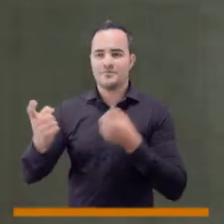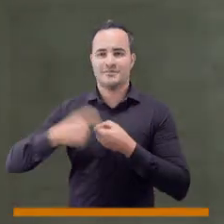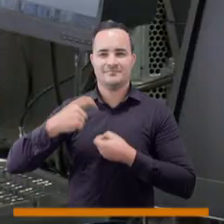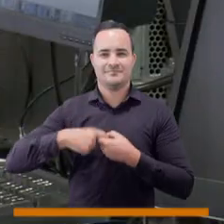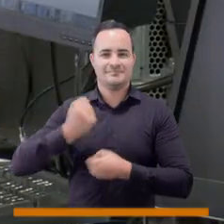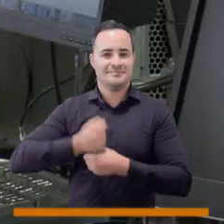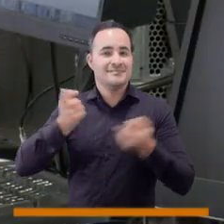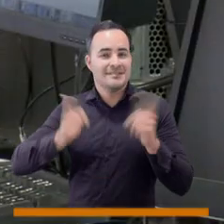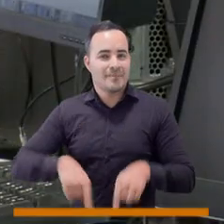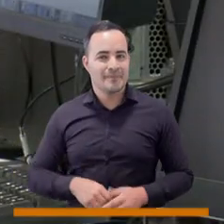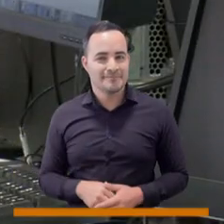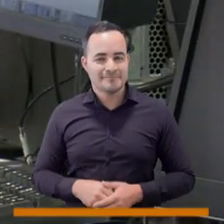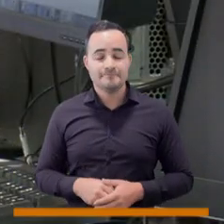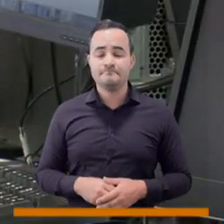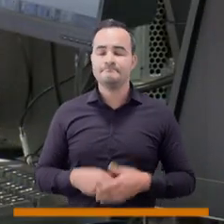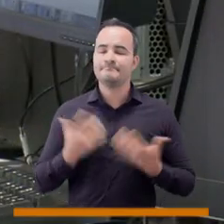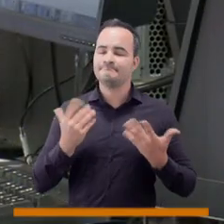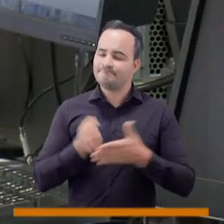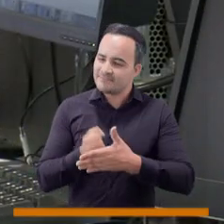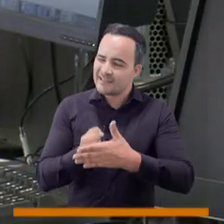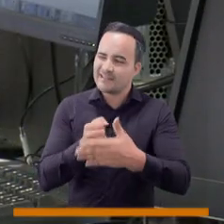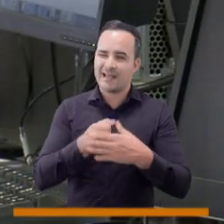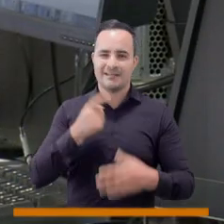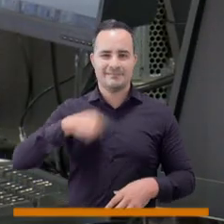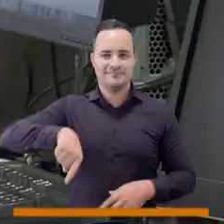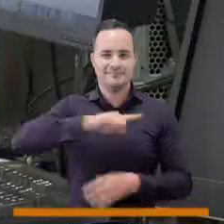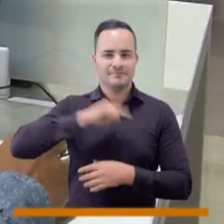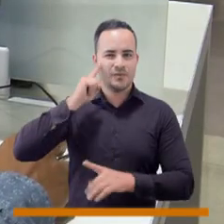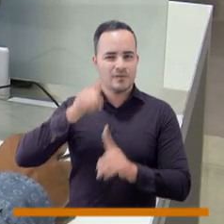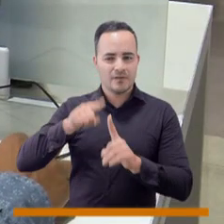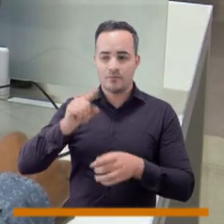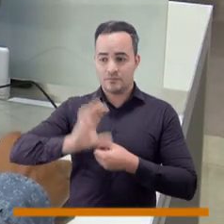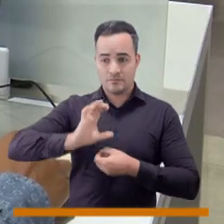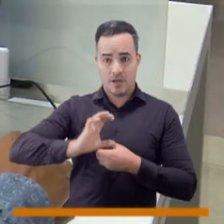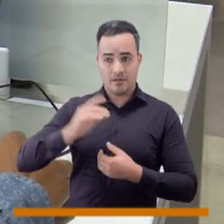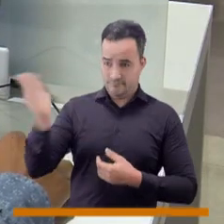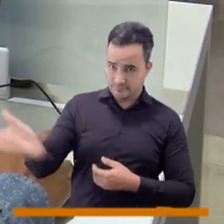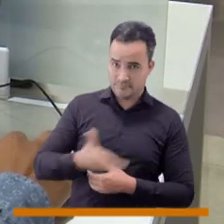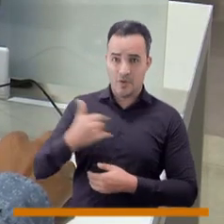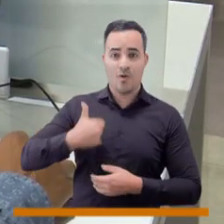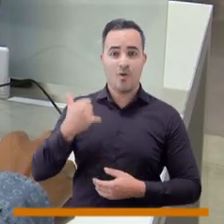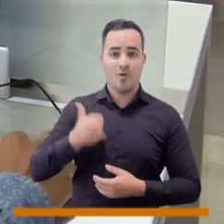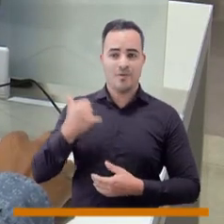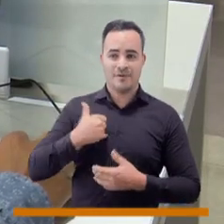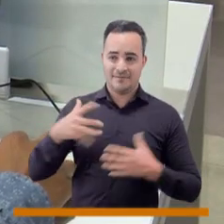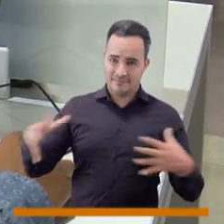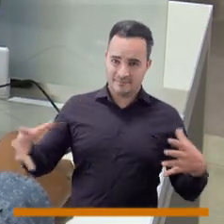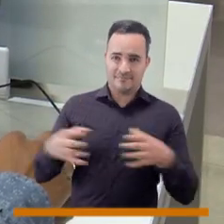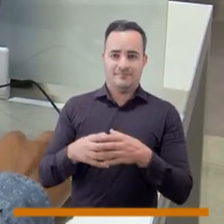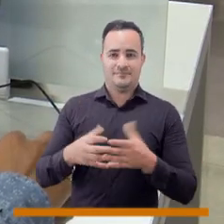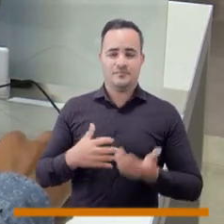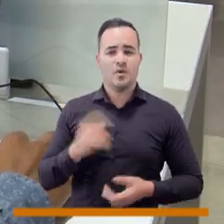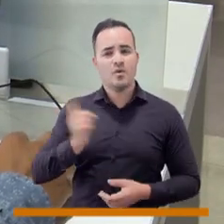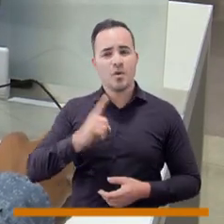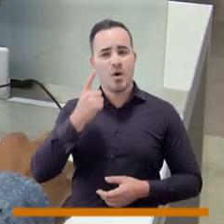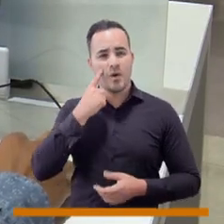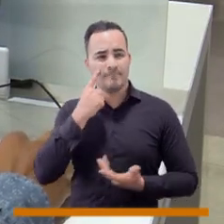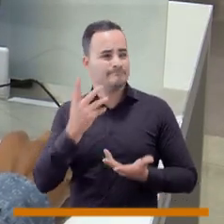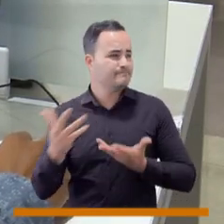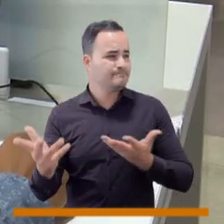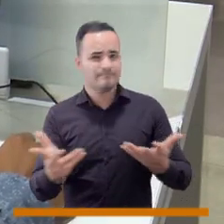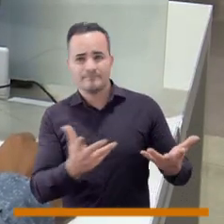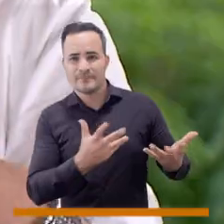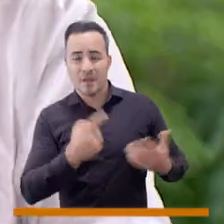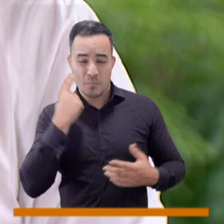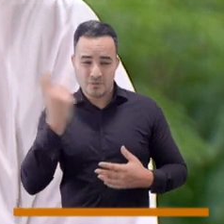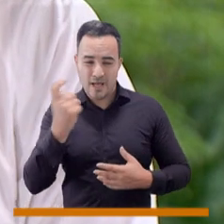más jóvenes. Miren, nosotros tenemos que buscar una ciudad en donde involucremos a los jóvenes. No es nosotros desarrollar una ciudad buscando al joven,